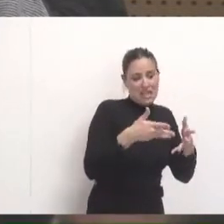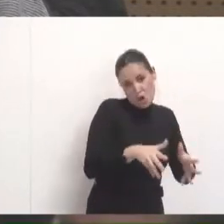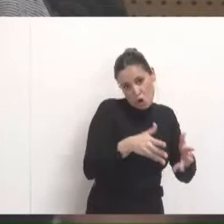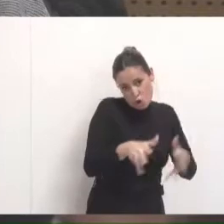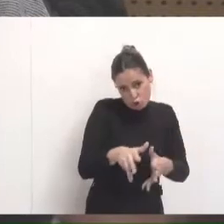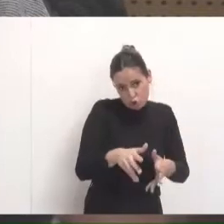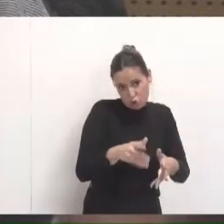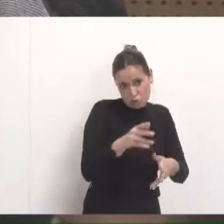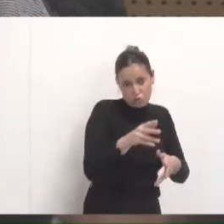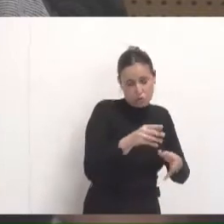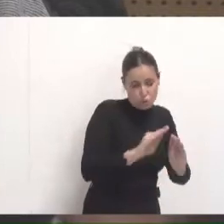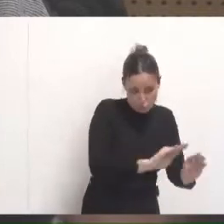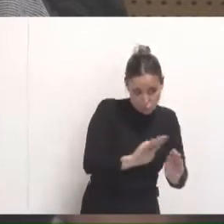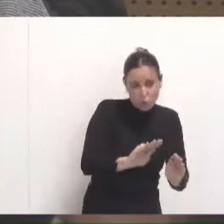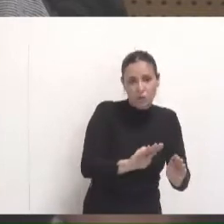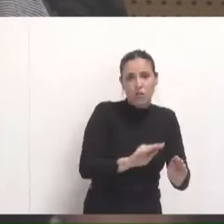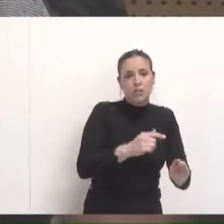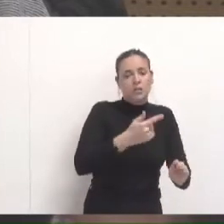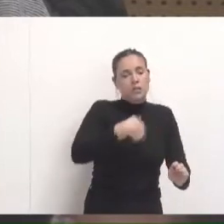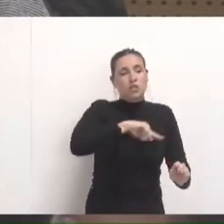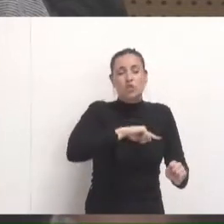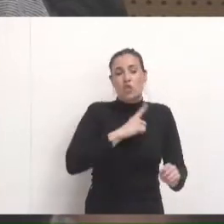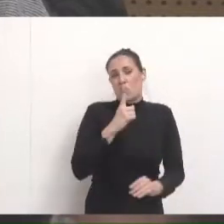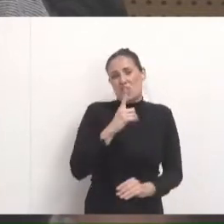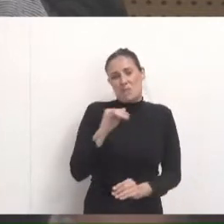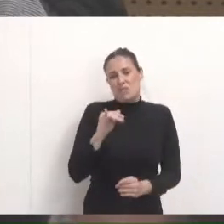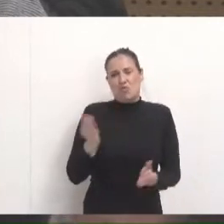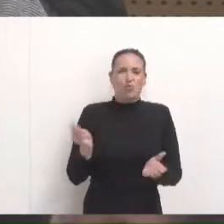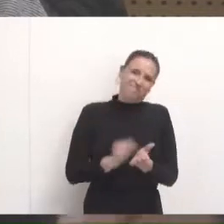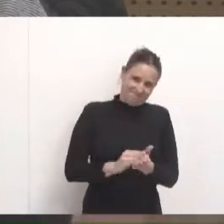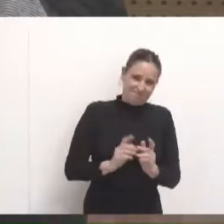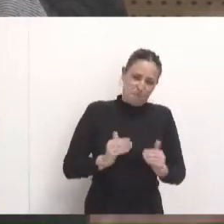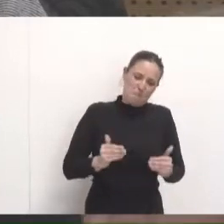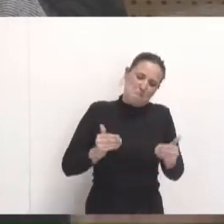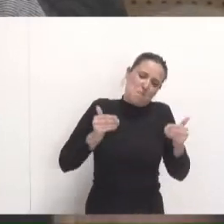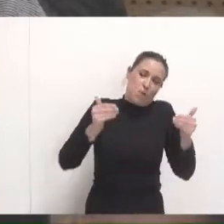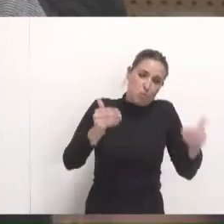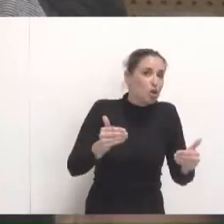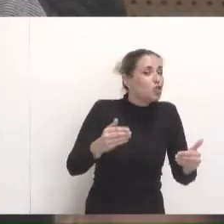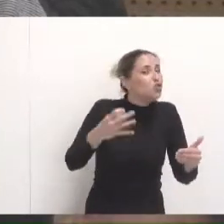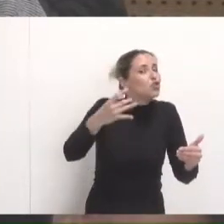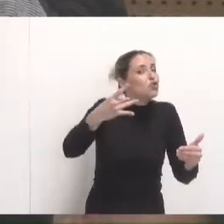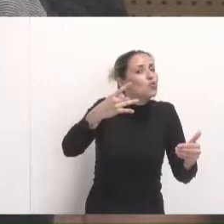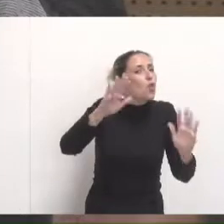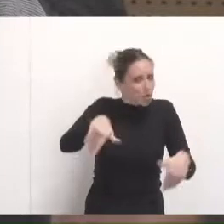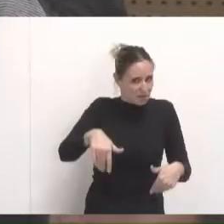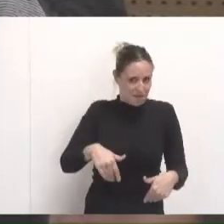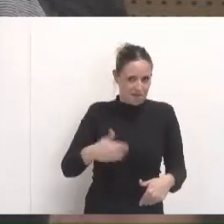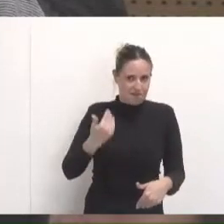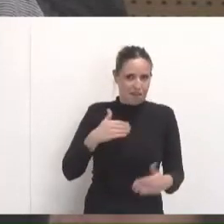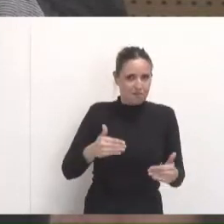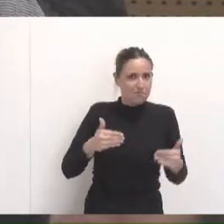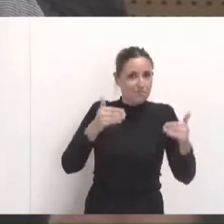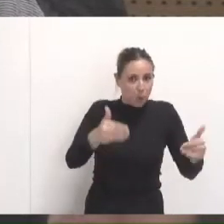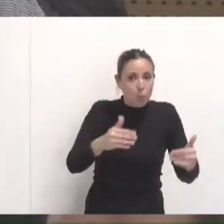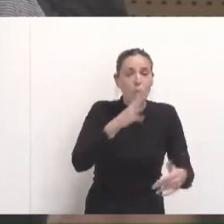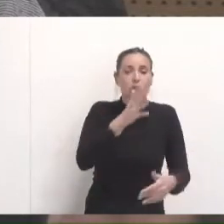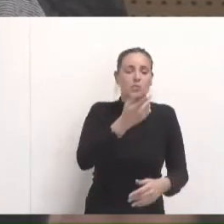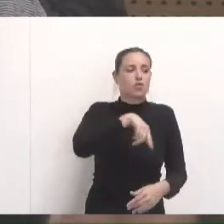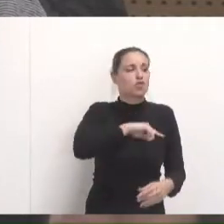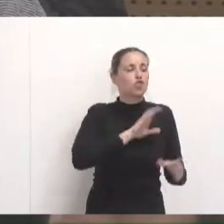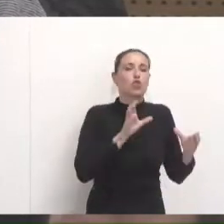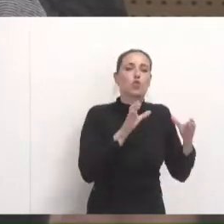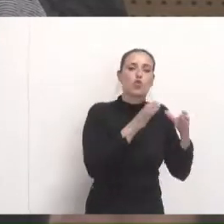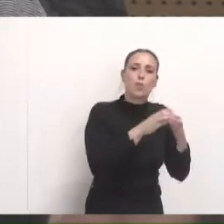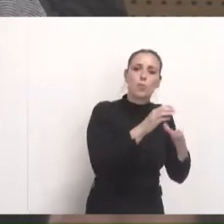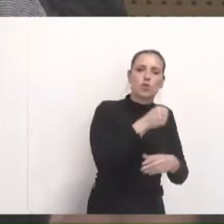más, pero solo una vez más, porque hemos llegado a un acuerdo con los distintos grupos, con el PSOE, con Coalición